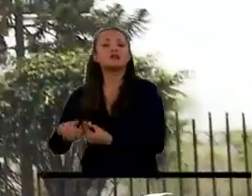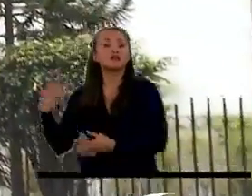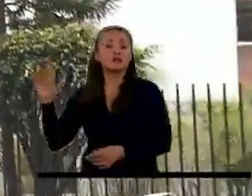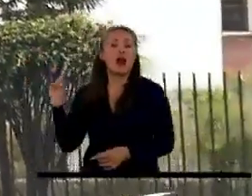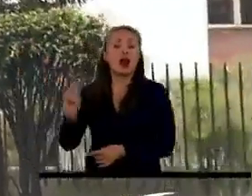historia